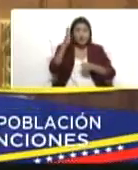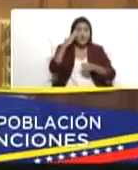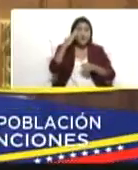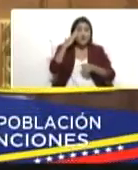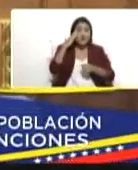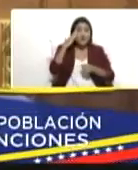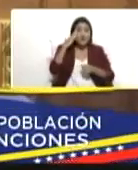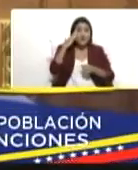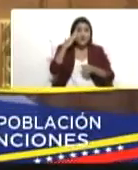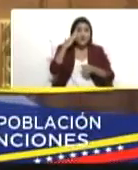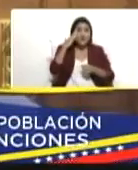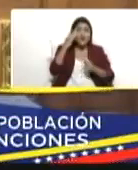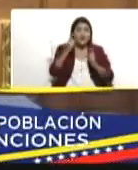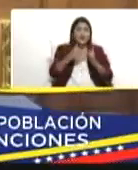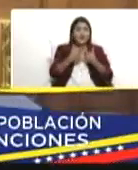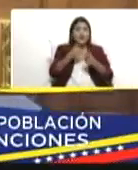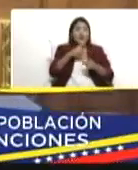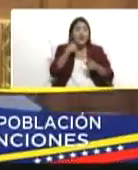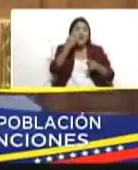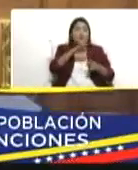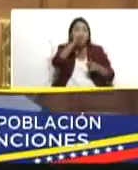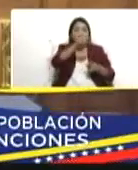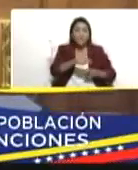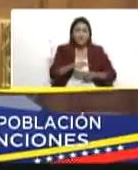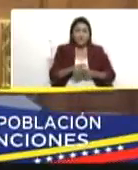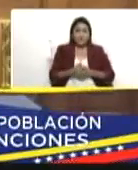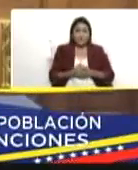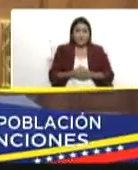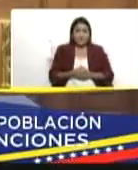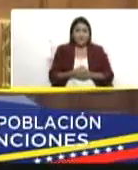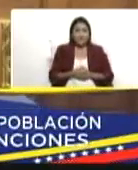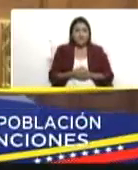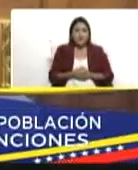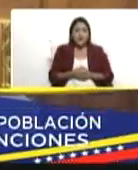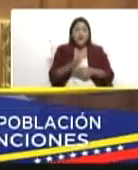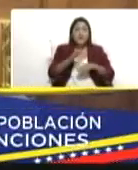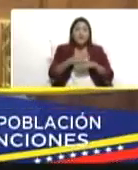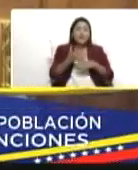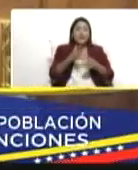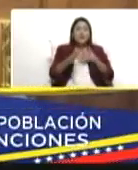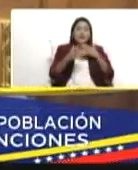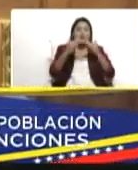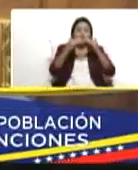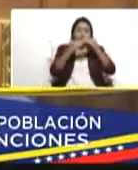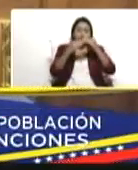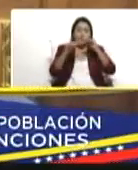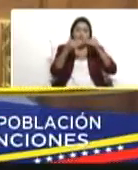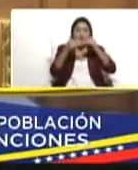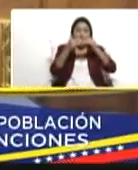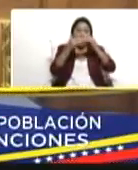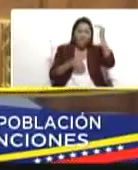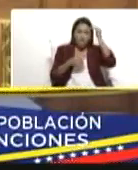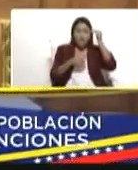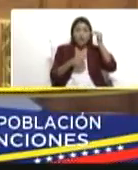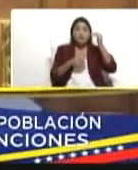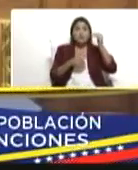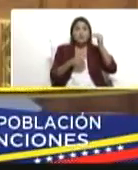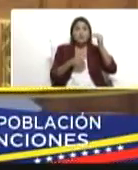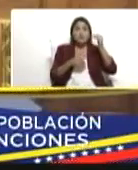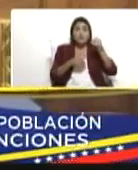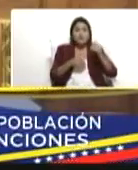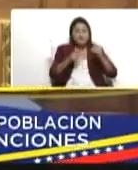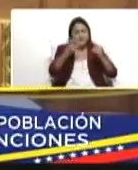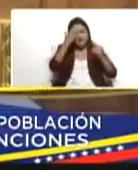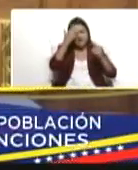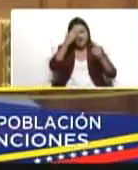habían quebrado le habían quebrado la moral y en muchos casos eran agentes se ha sabido en